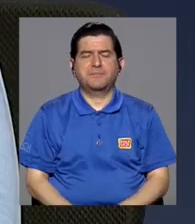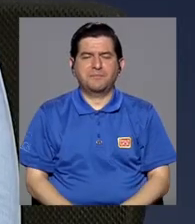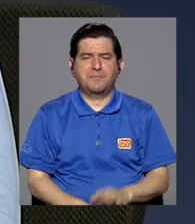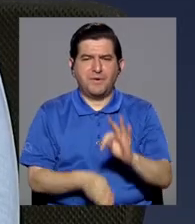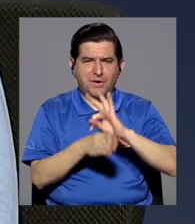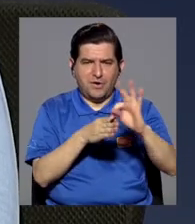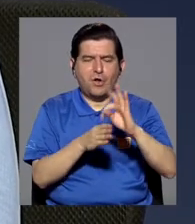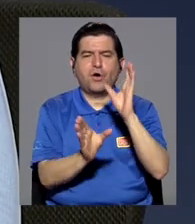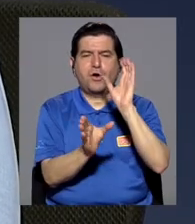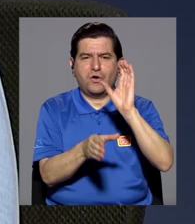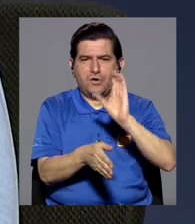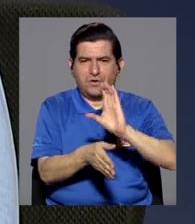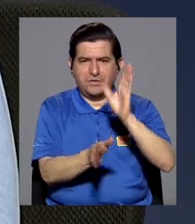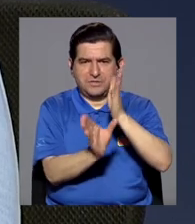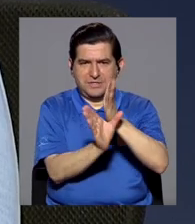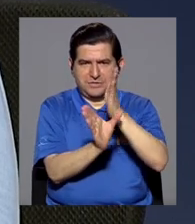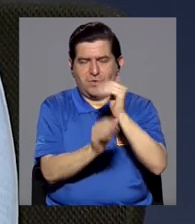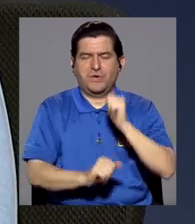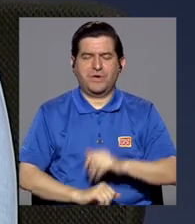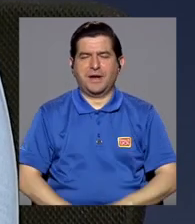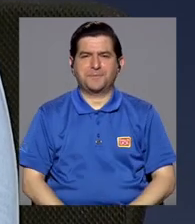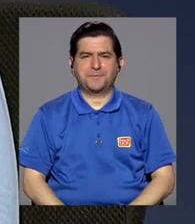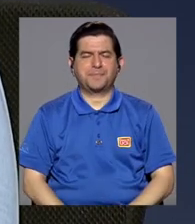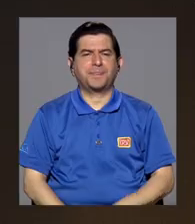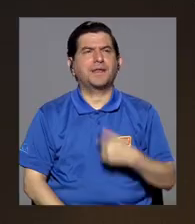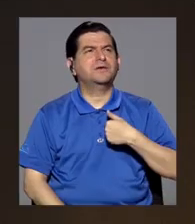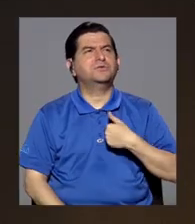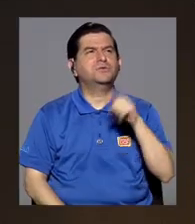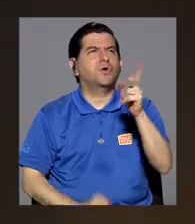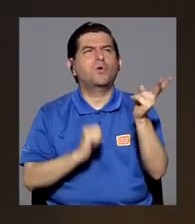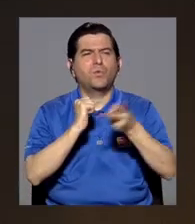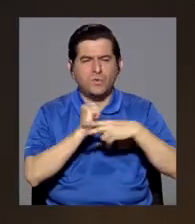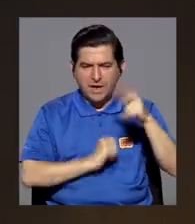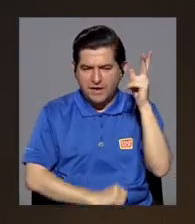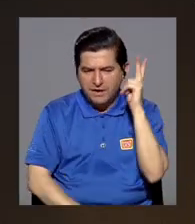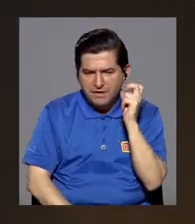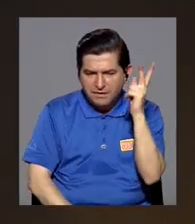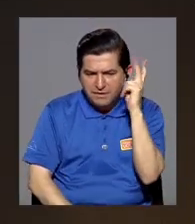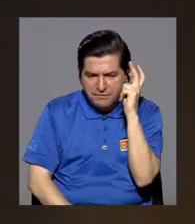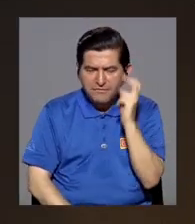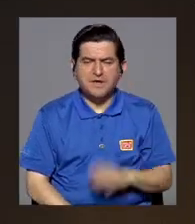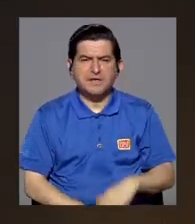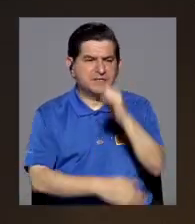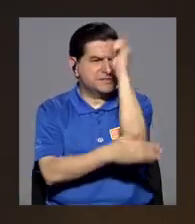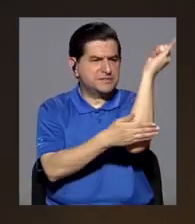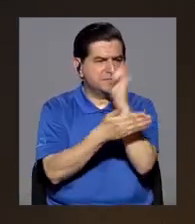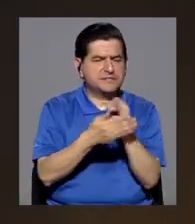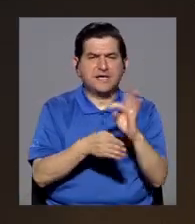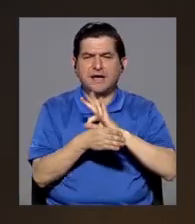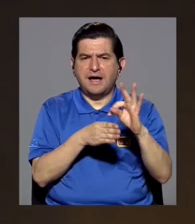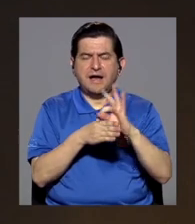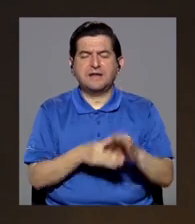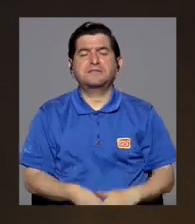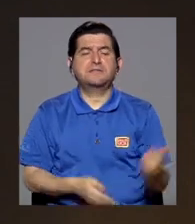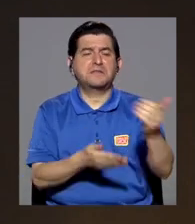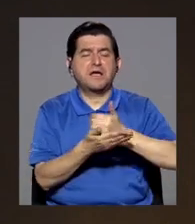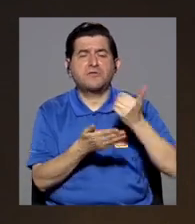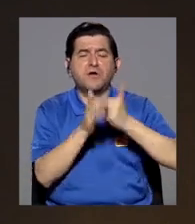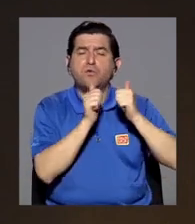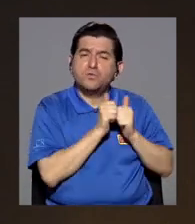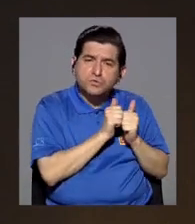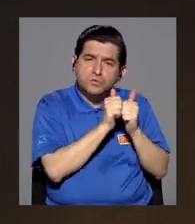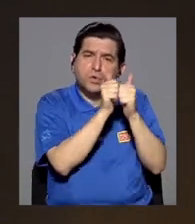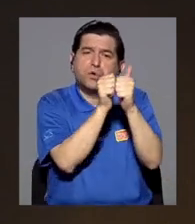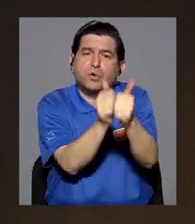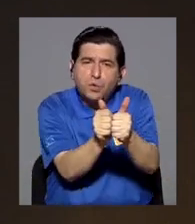propiamente dicha escuché en algún momento que la arteterapia se usa como un recurso para